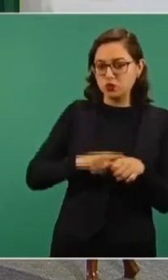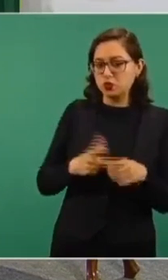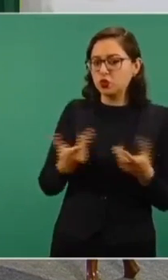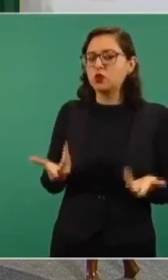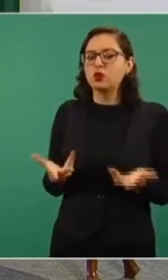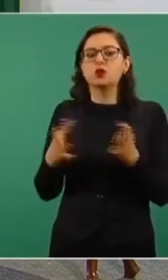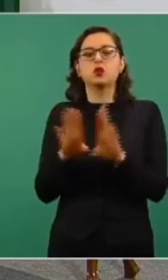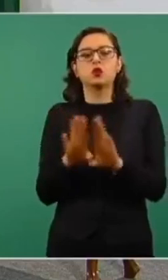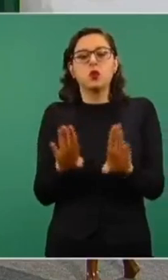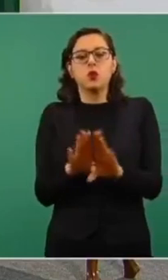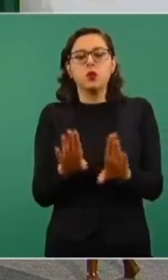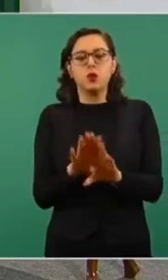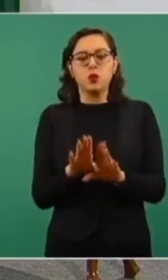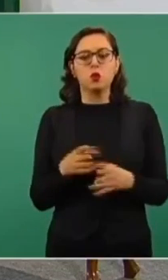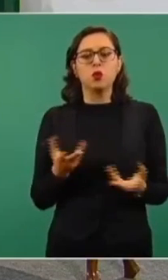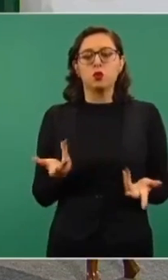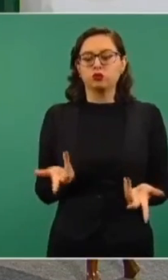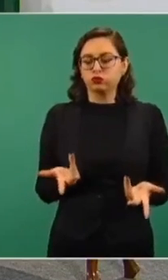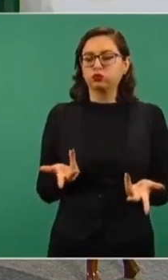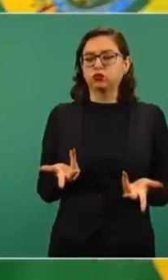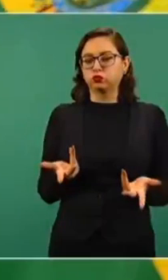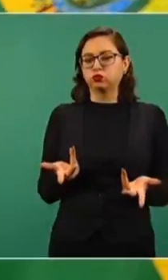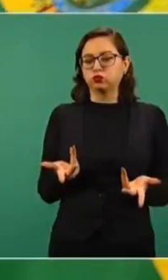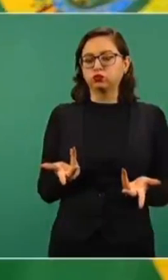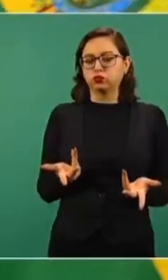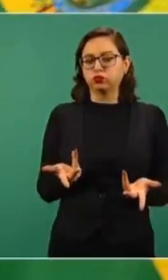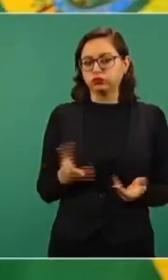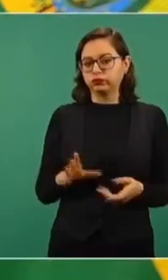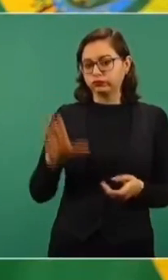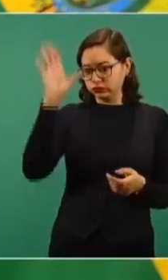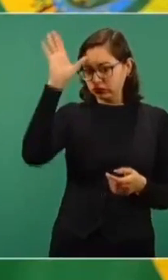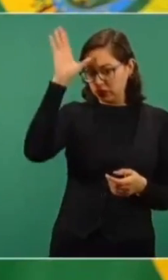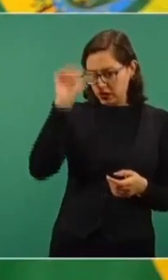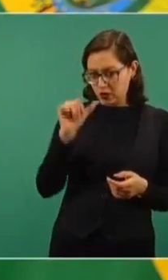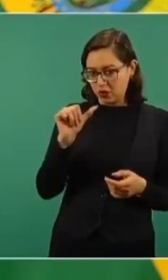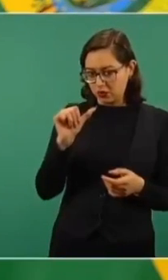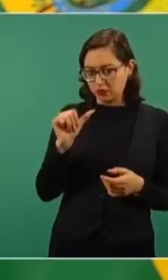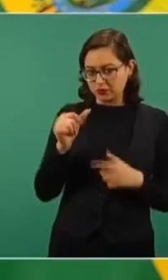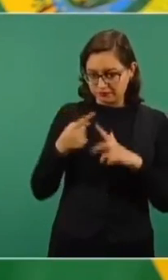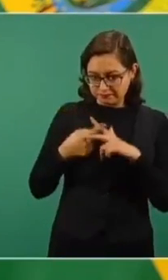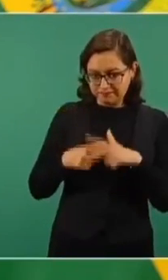para lograr un acuerdo inicial